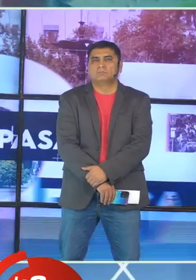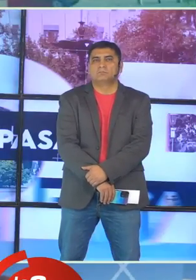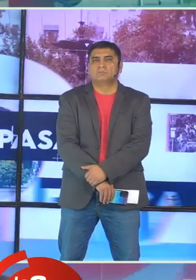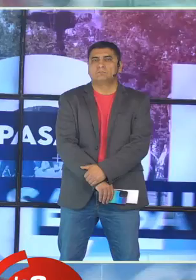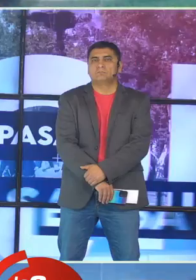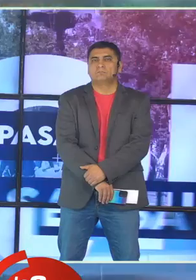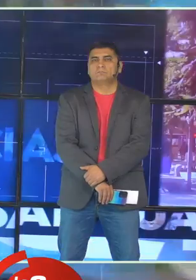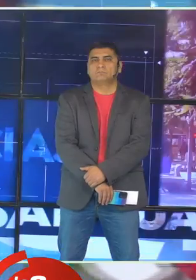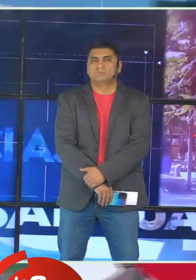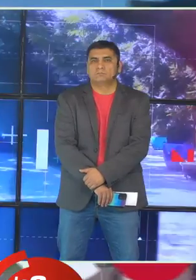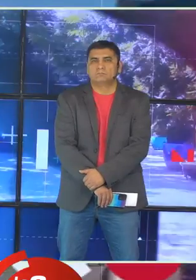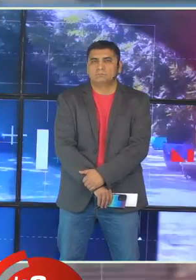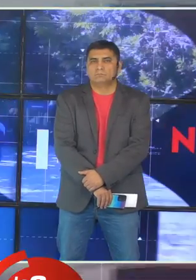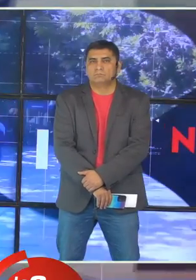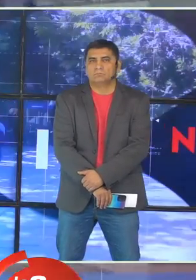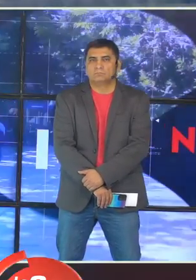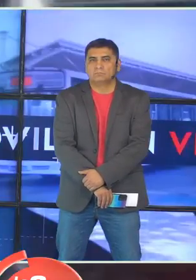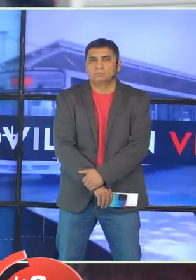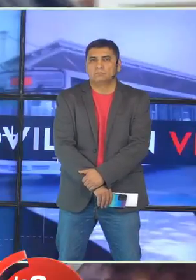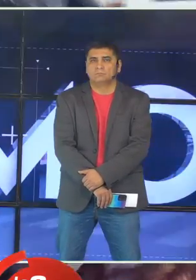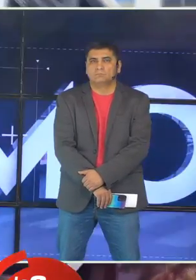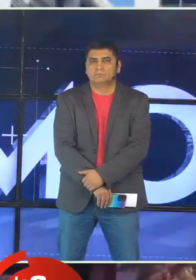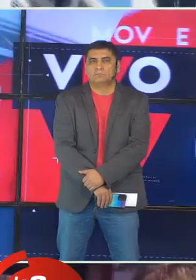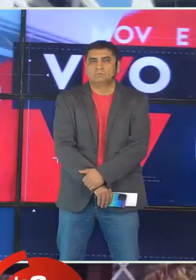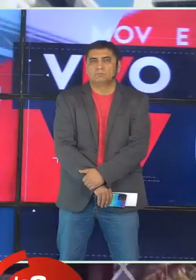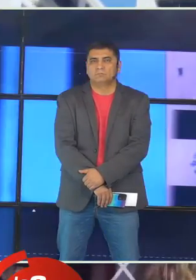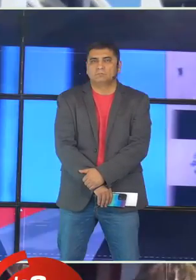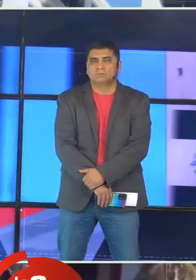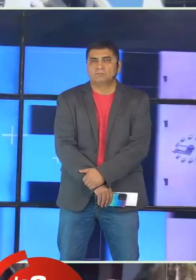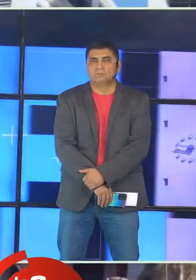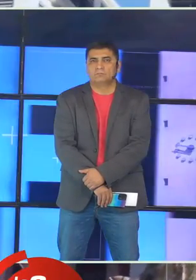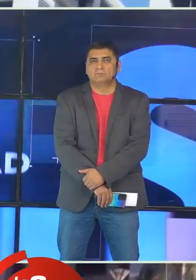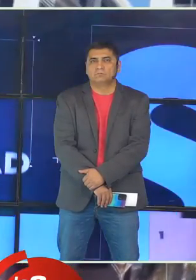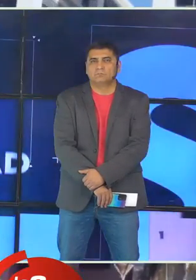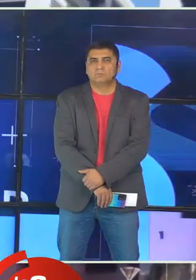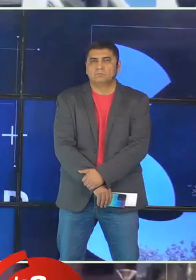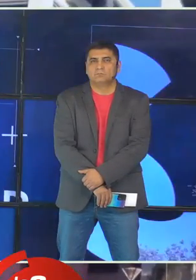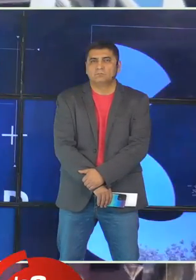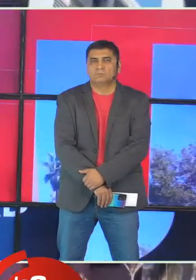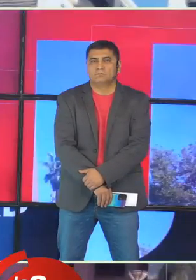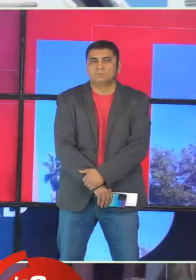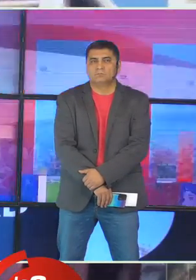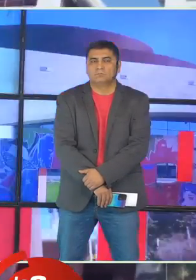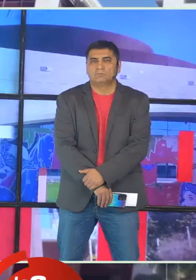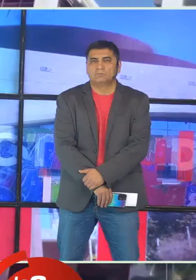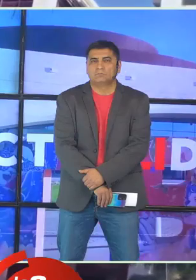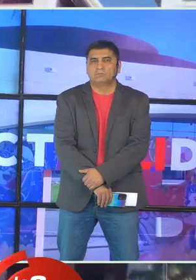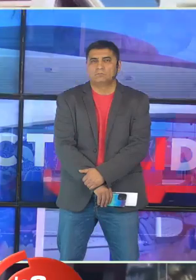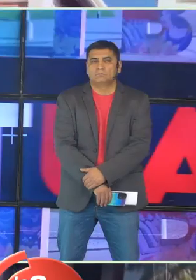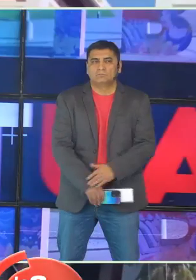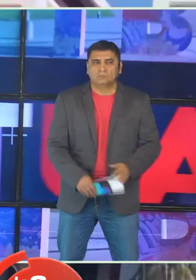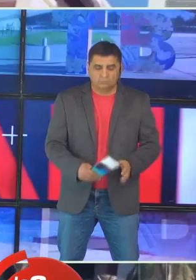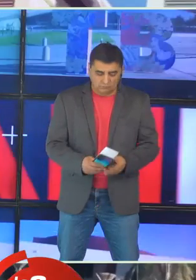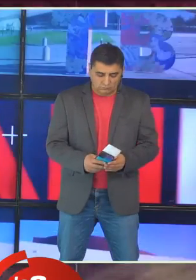un tumor y ese tumor va creciendo, generan alrededor de ese tumor vasos sanguíneos. Eso aumenta